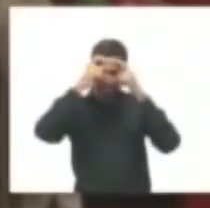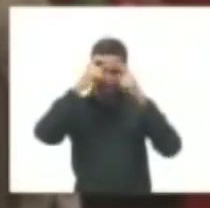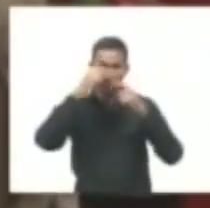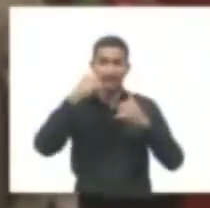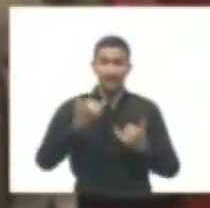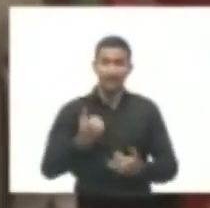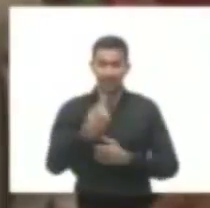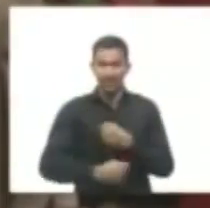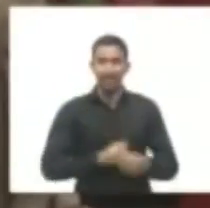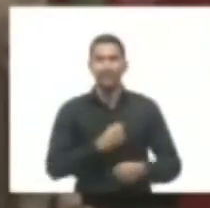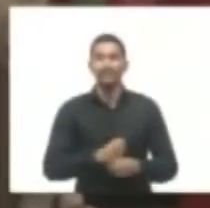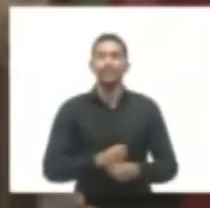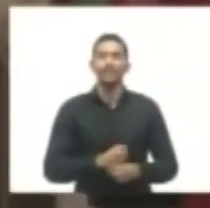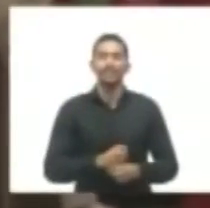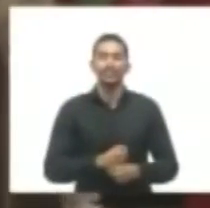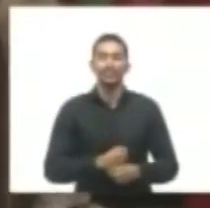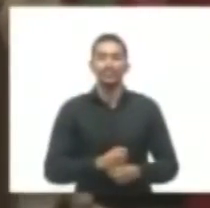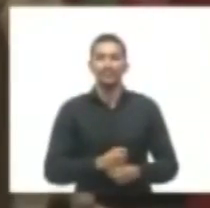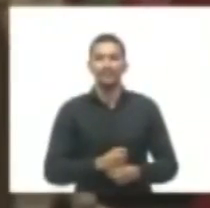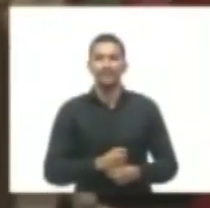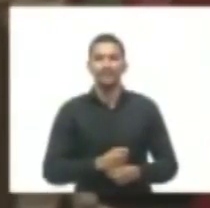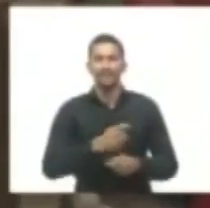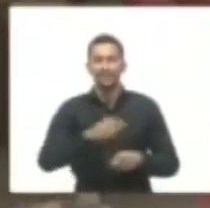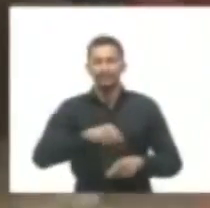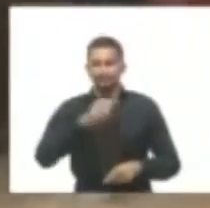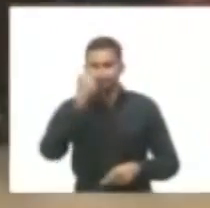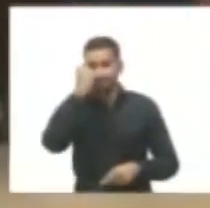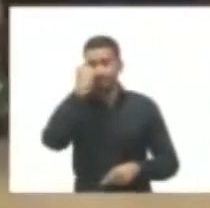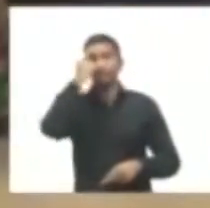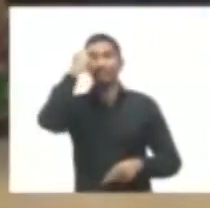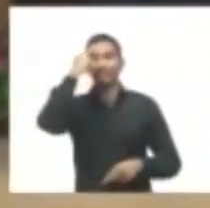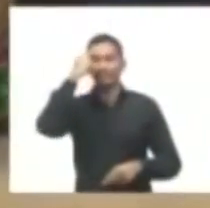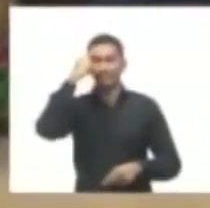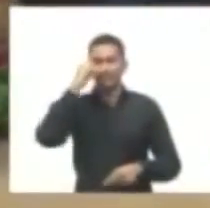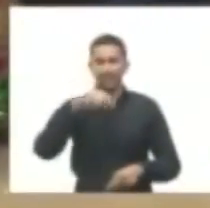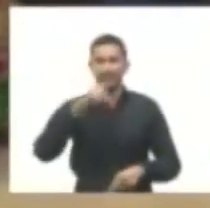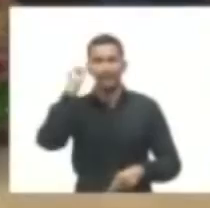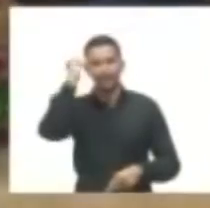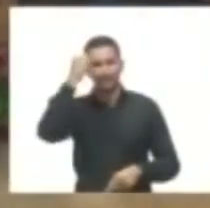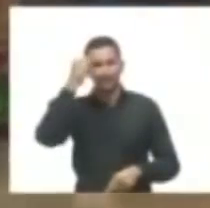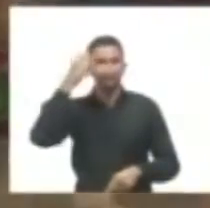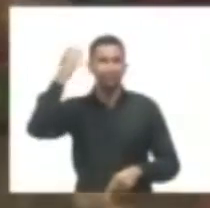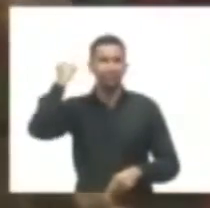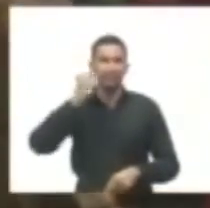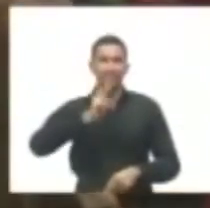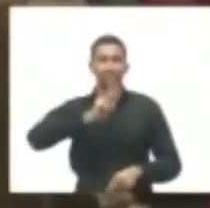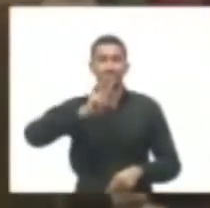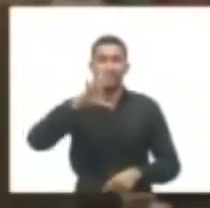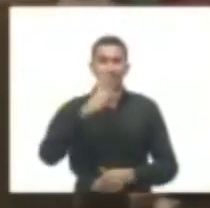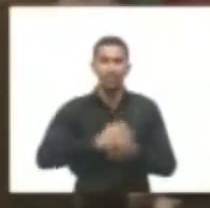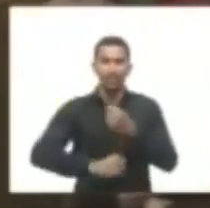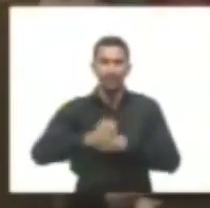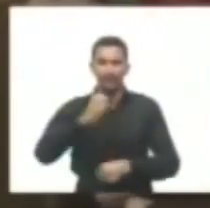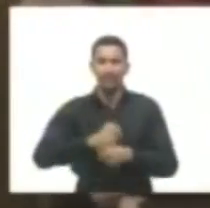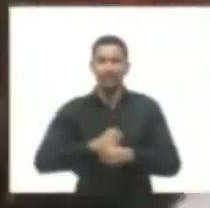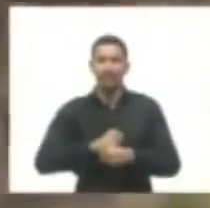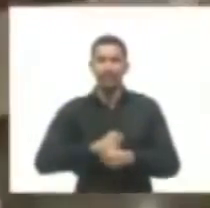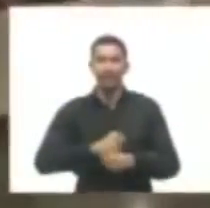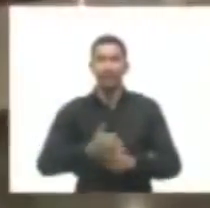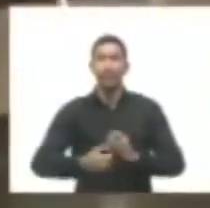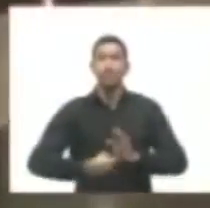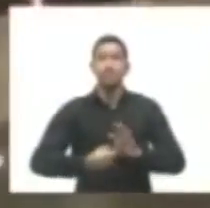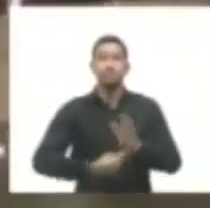año. No nos podíamos olvidar también de esas personas que durante 25 años han estado presentes en el